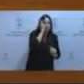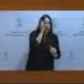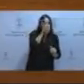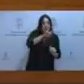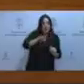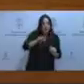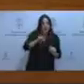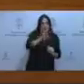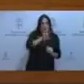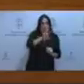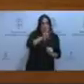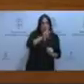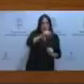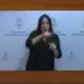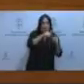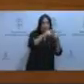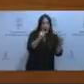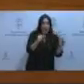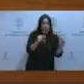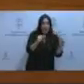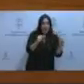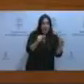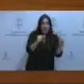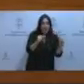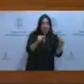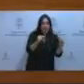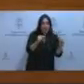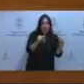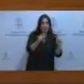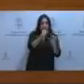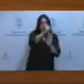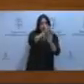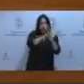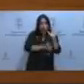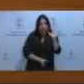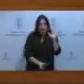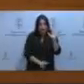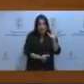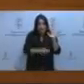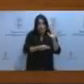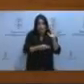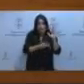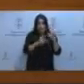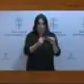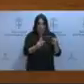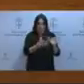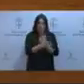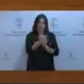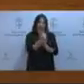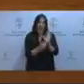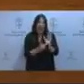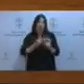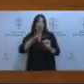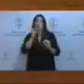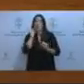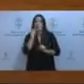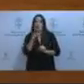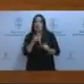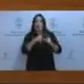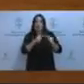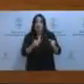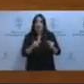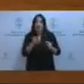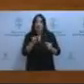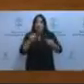en una región, Asturias tenemos el segundo puesto por la cola en España. Es decir, tenemos el segundo dato peor. Y no solamente esto, sino que no